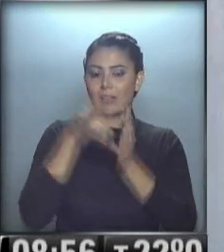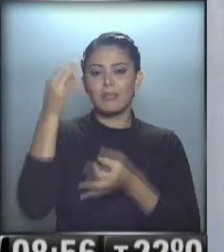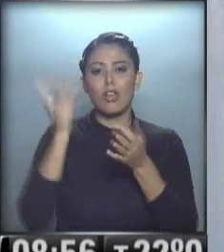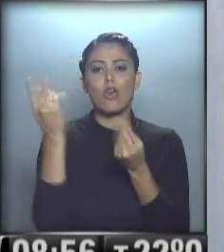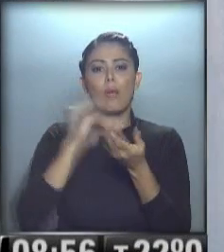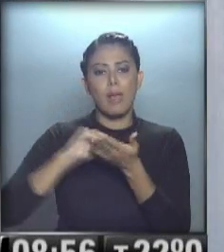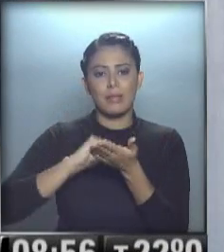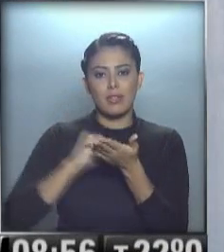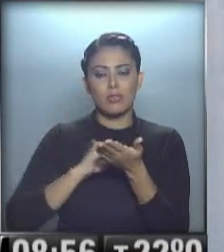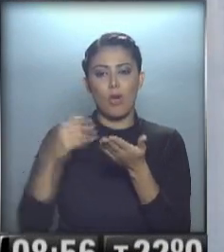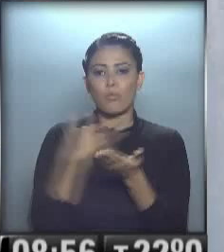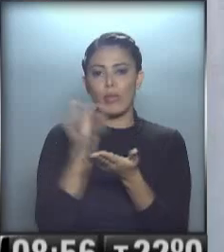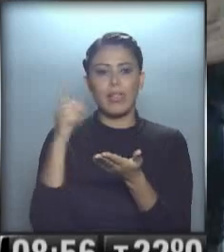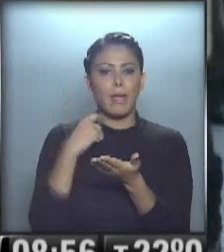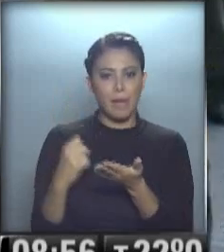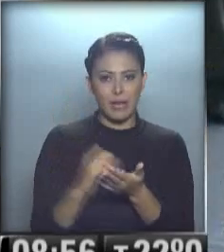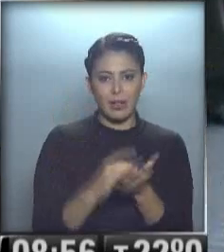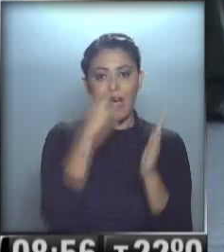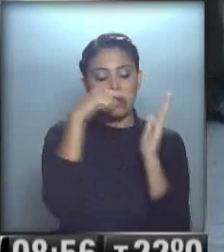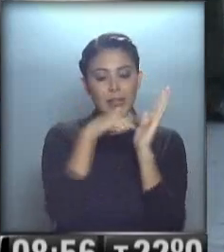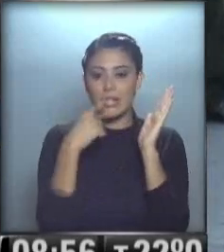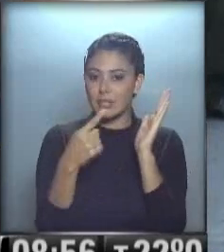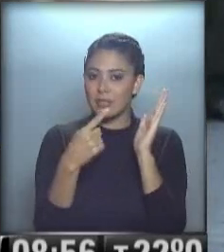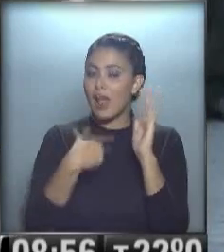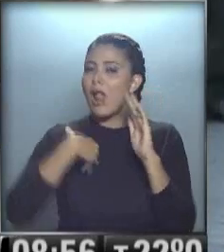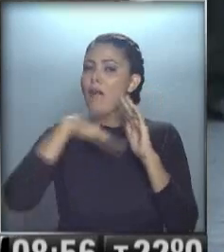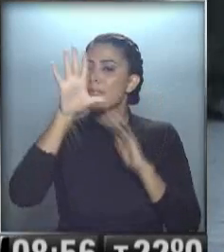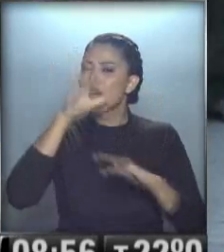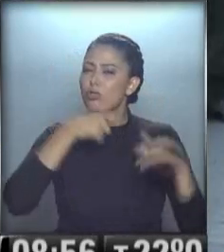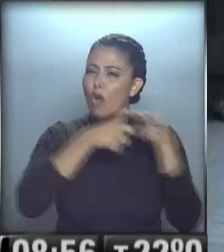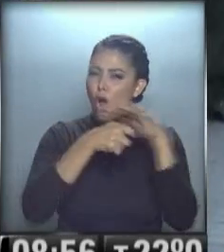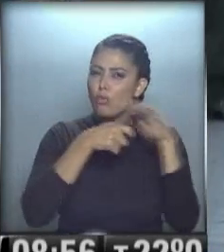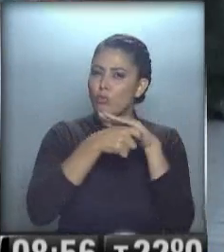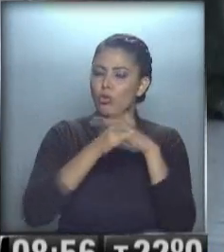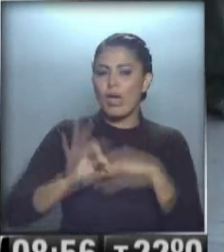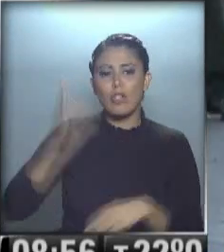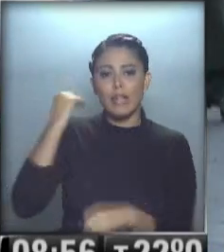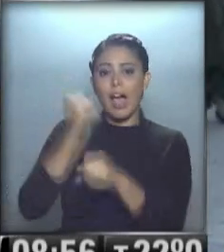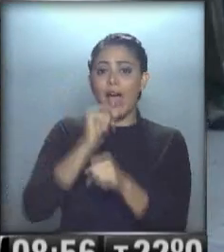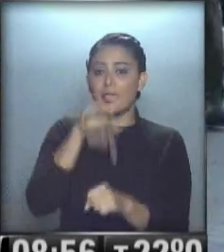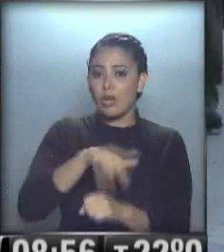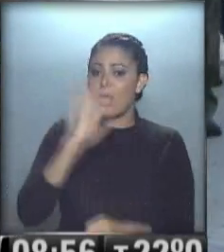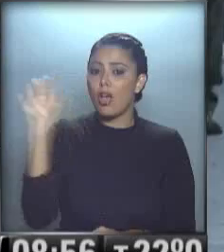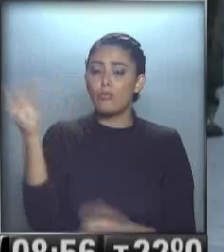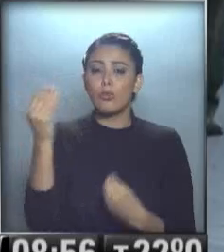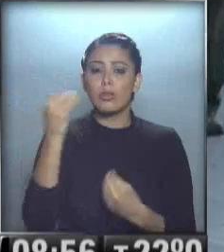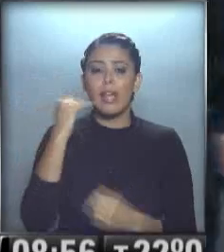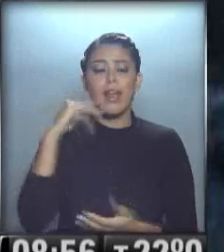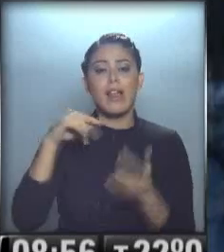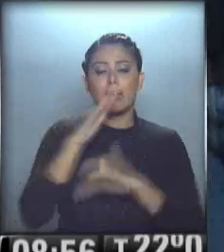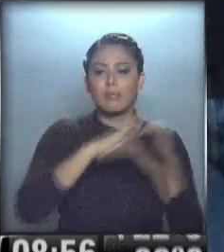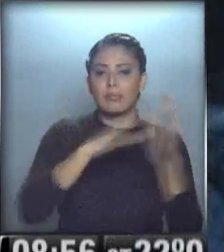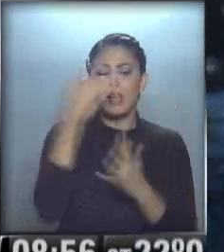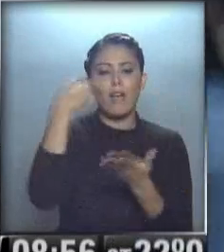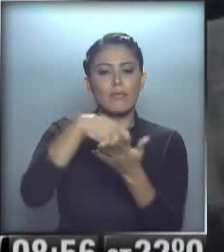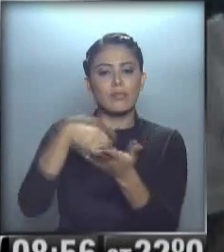administraciones públicas españolas para concluir que las mayores prácticas de corrupción durante las últimas décadas se han producido en el desarrollo urbanístico, la